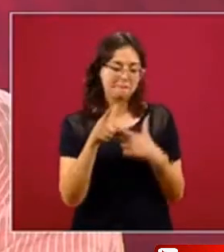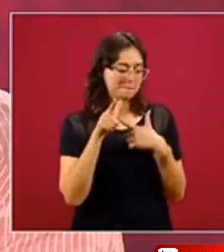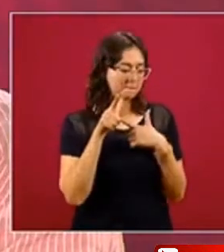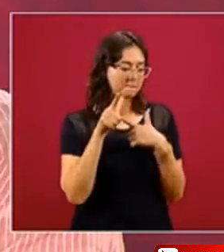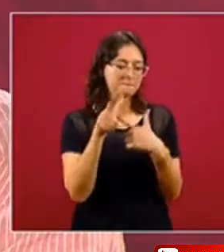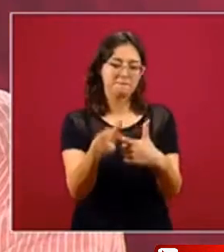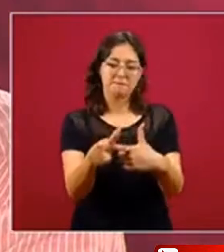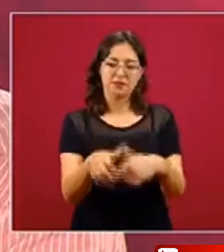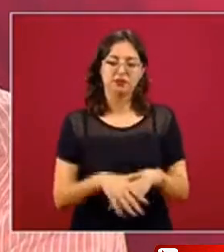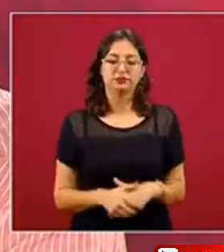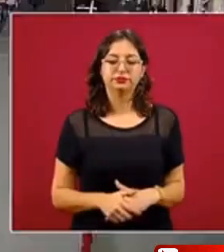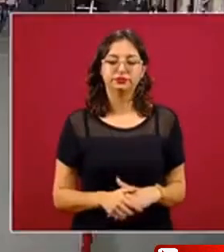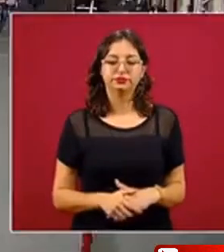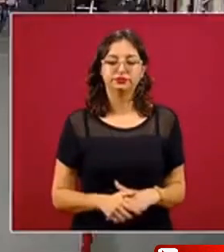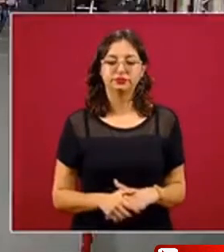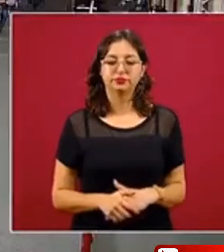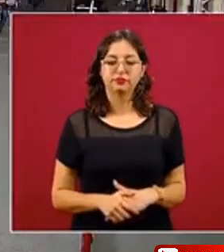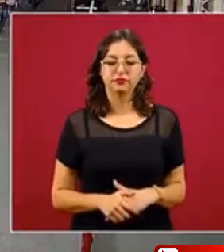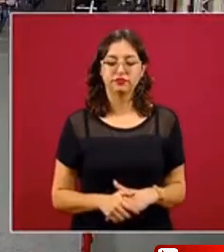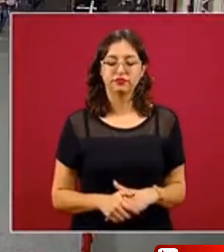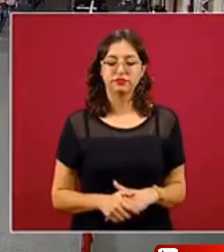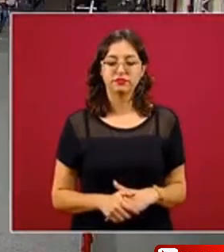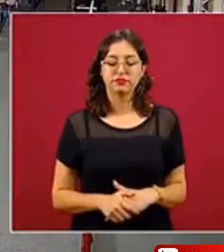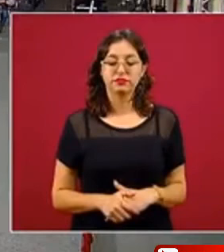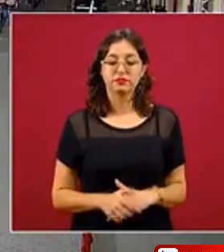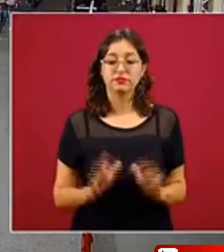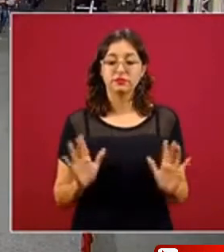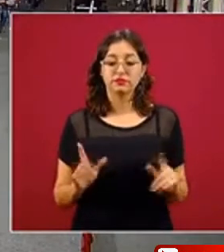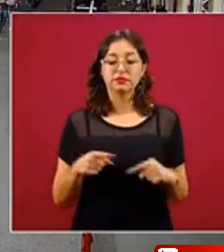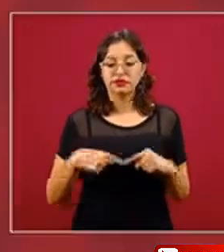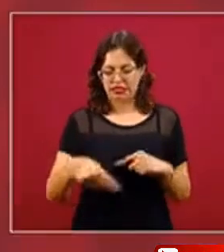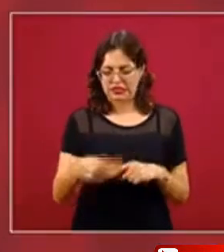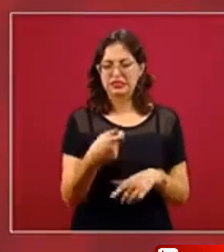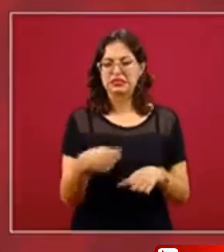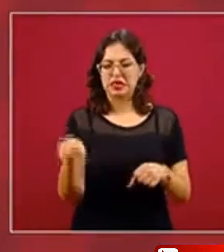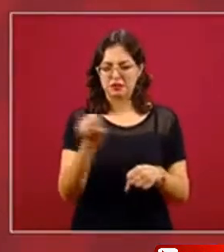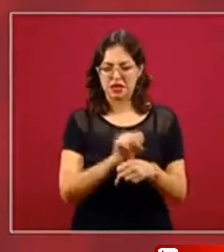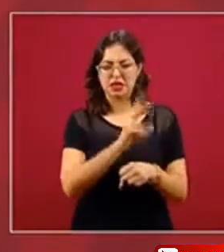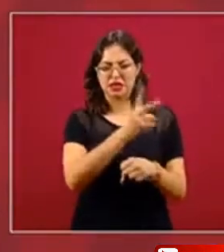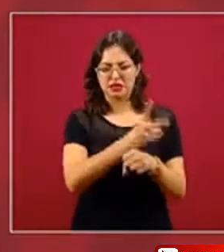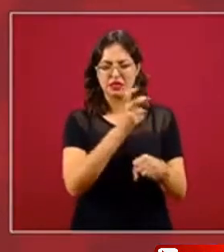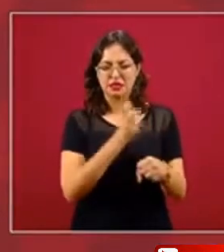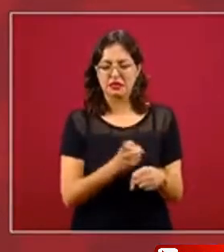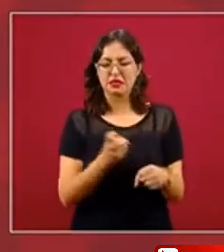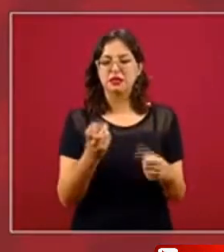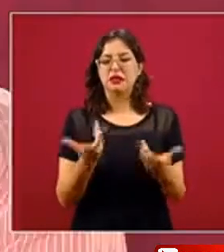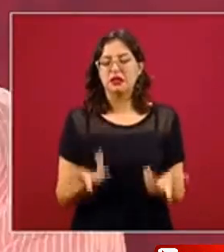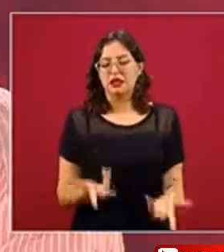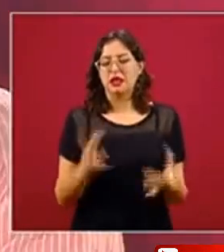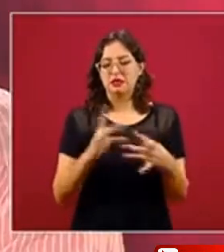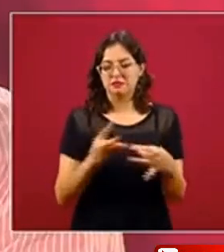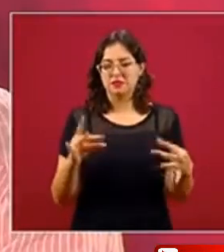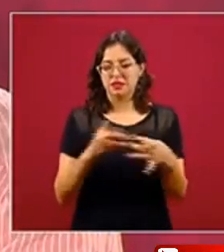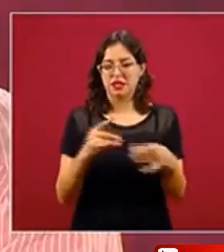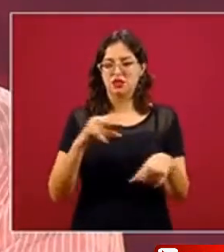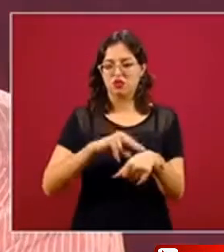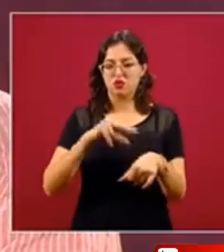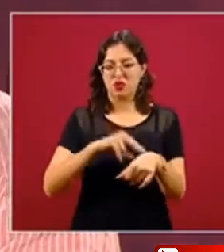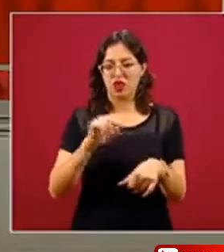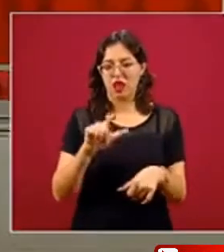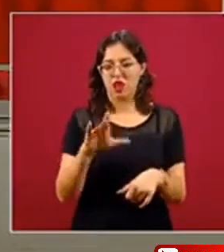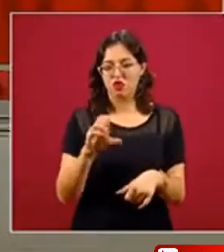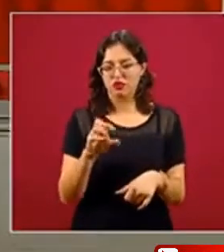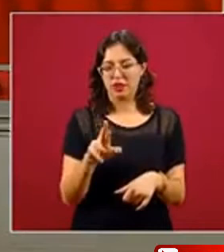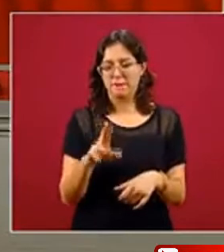ese mismo sentido. Y esta semana vendrá el doctor Alcocer a hablarnos de la inmunología de